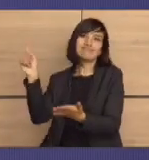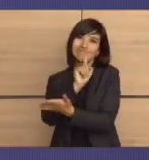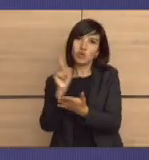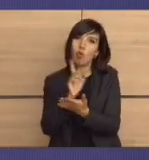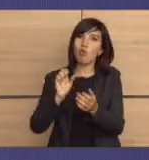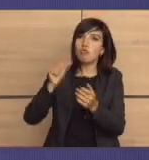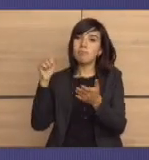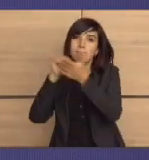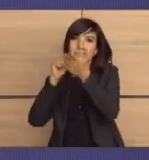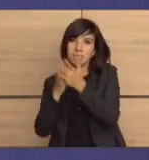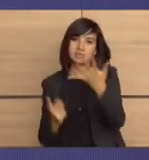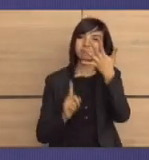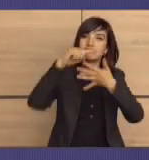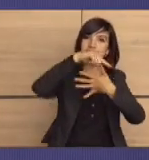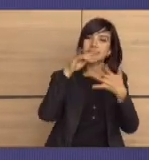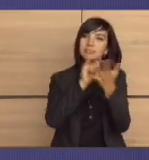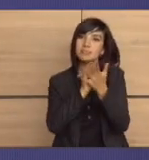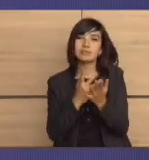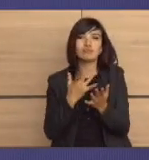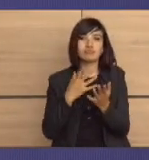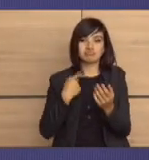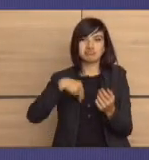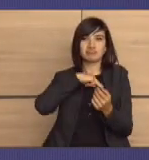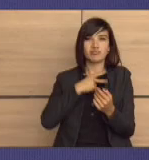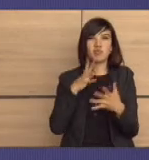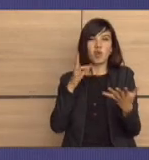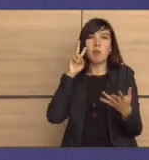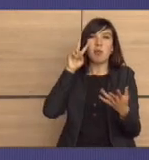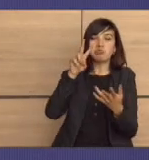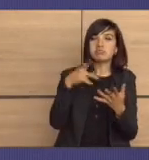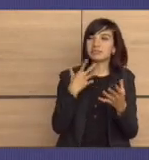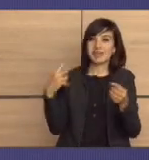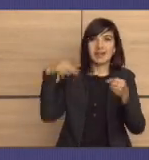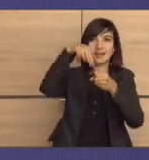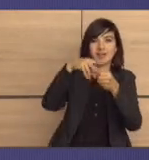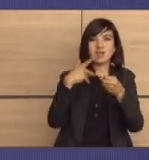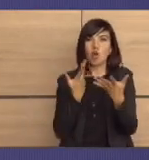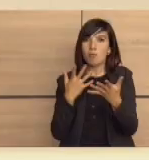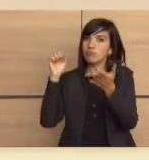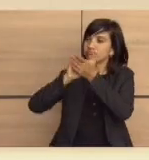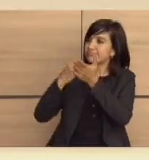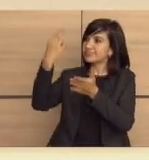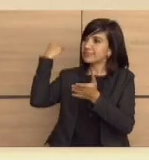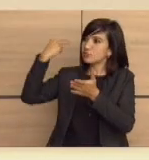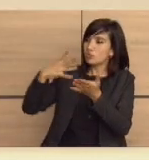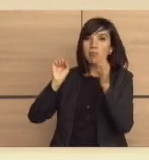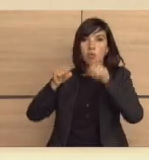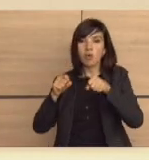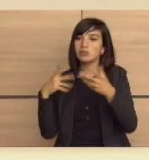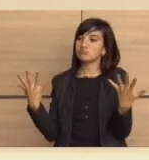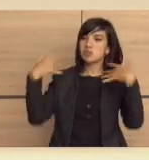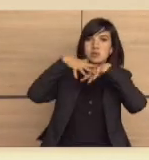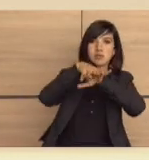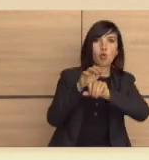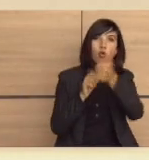pueblos indígenas, una mirada holística de este aporte que puede hacer a humanizar a nuestros estudiantes.